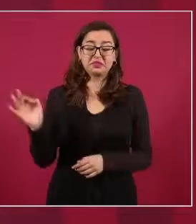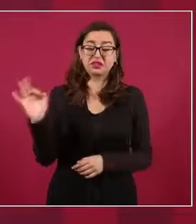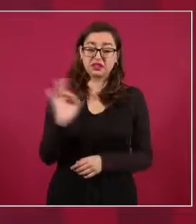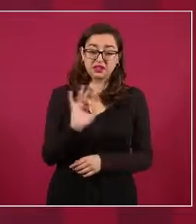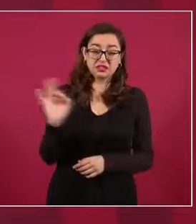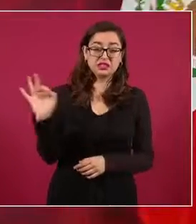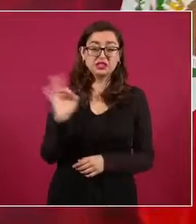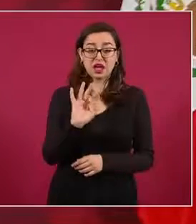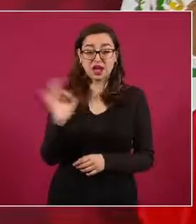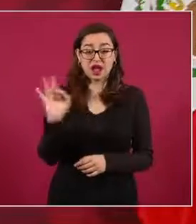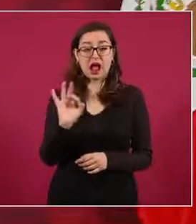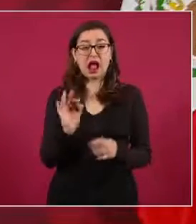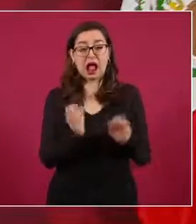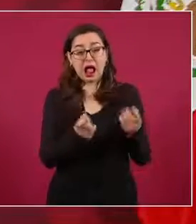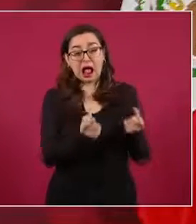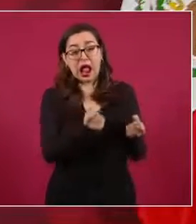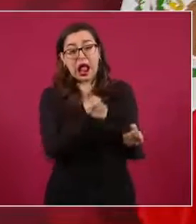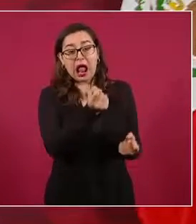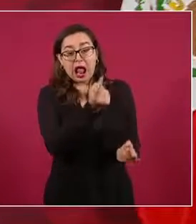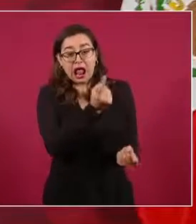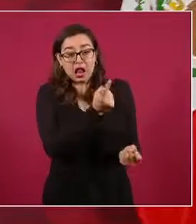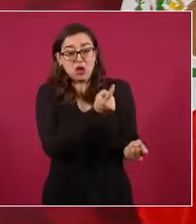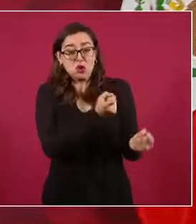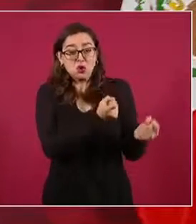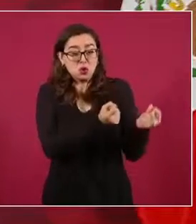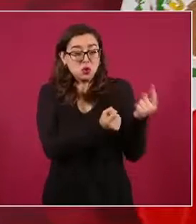que en la élite